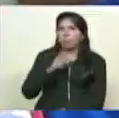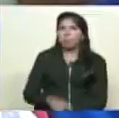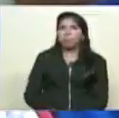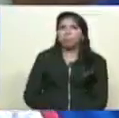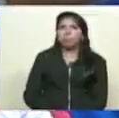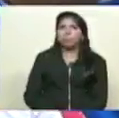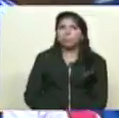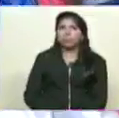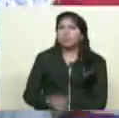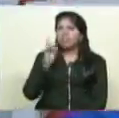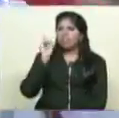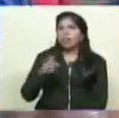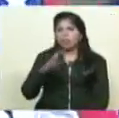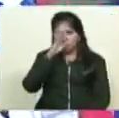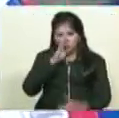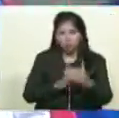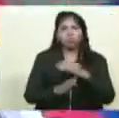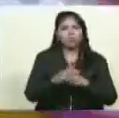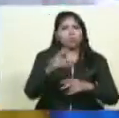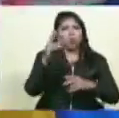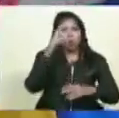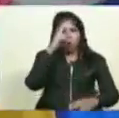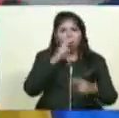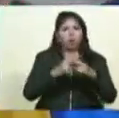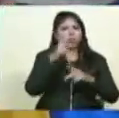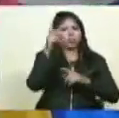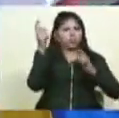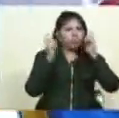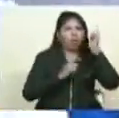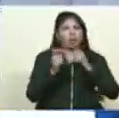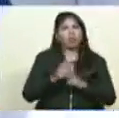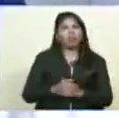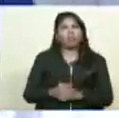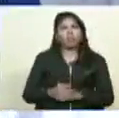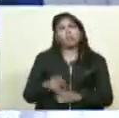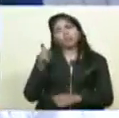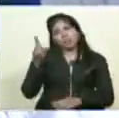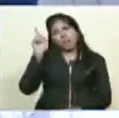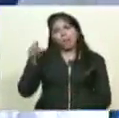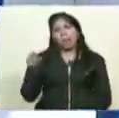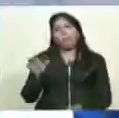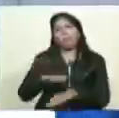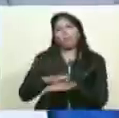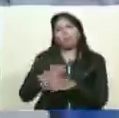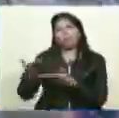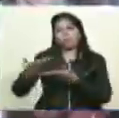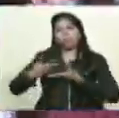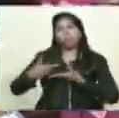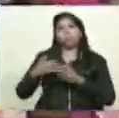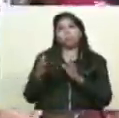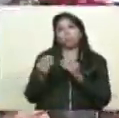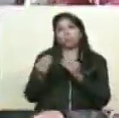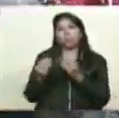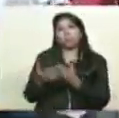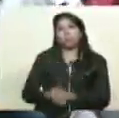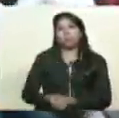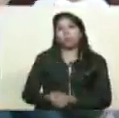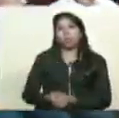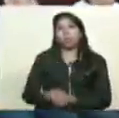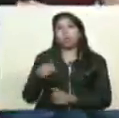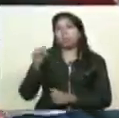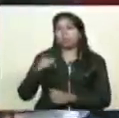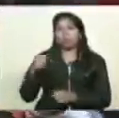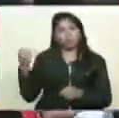al comandante de la revolución, Hugo Chávez, y a su persona, presidente, por darle esa garantía de trabajo y de sabiduría y de entendimiento. La clase obrera